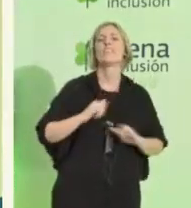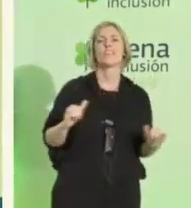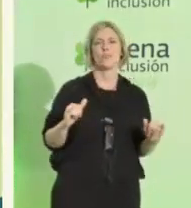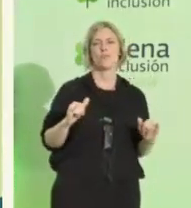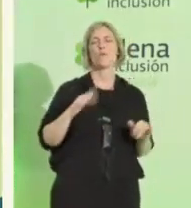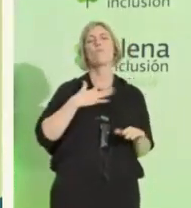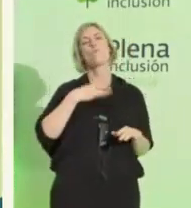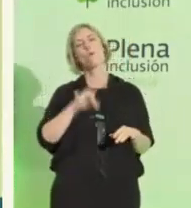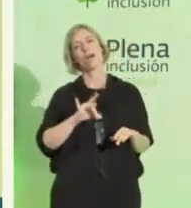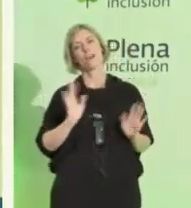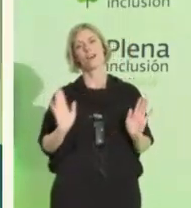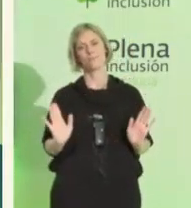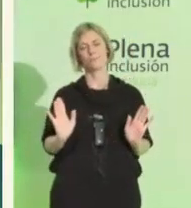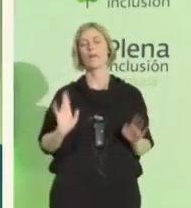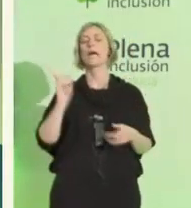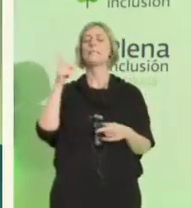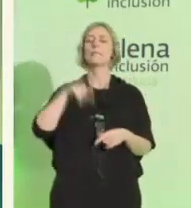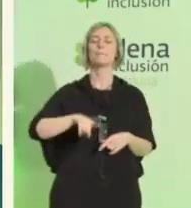comentarles